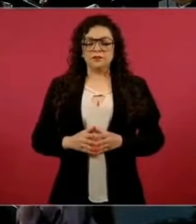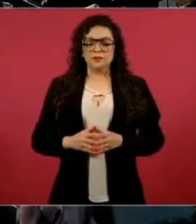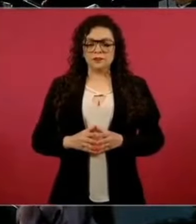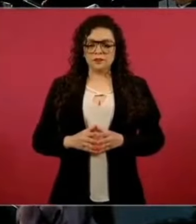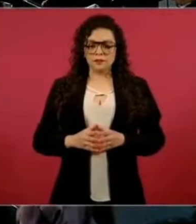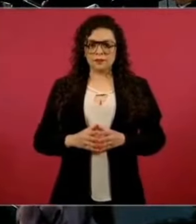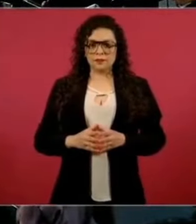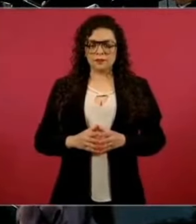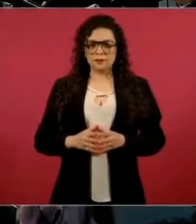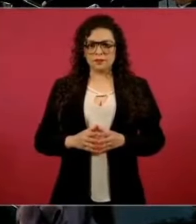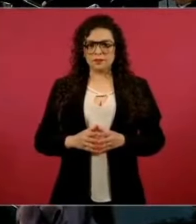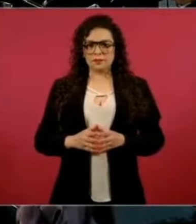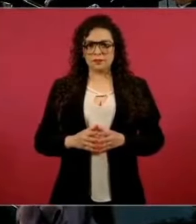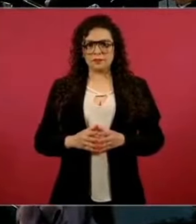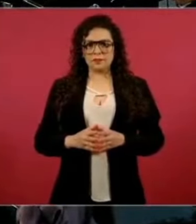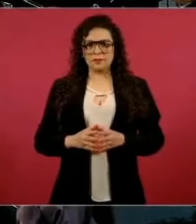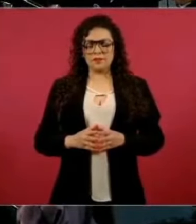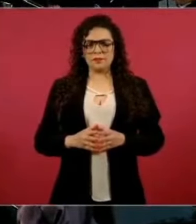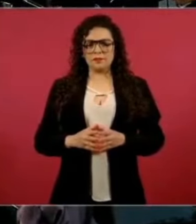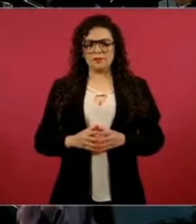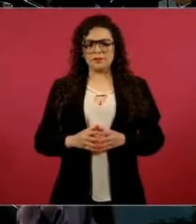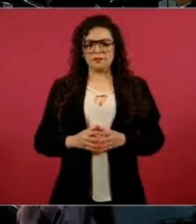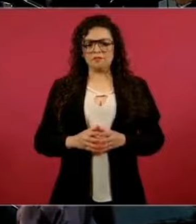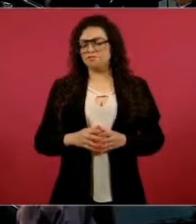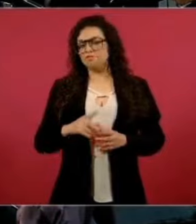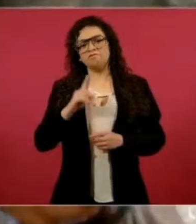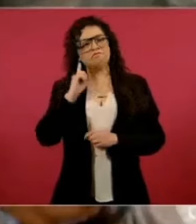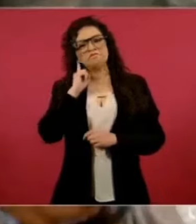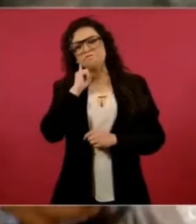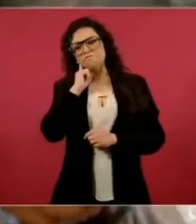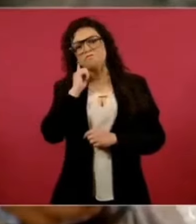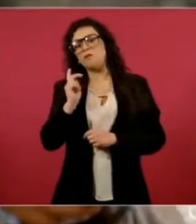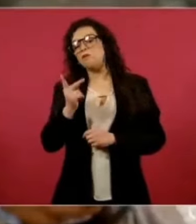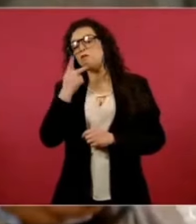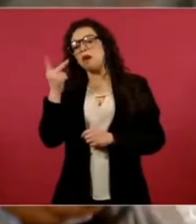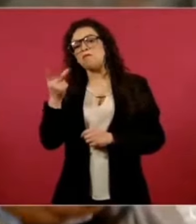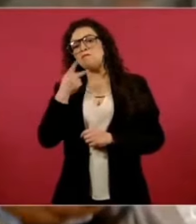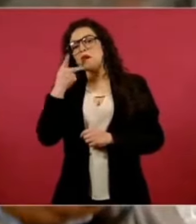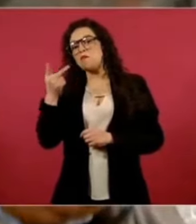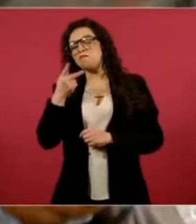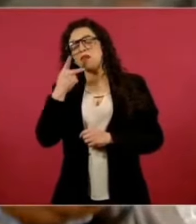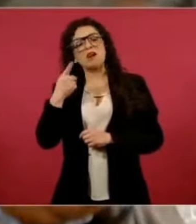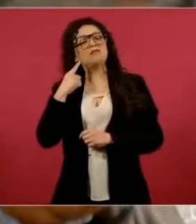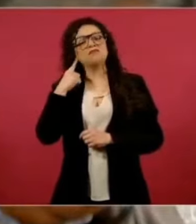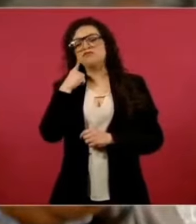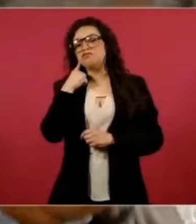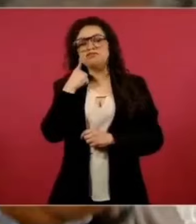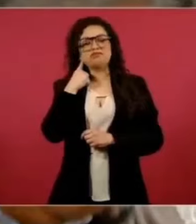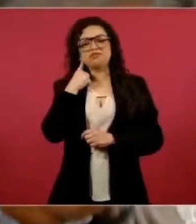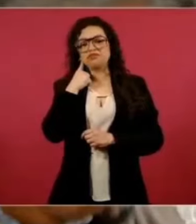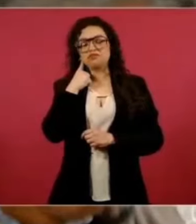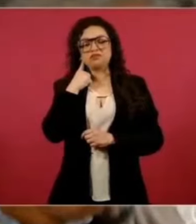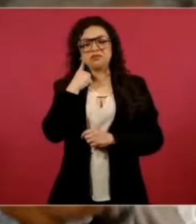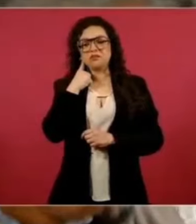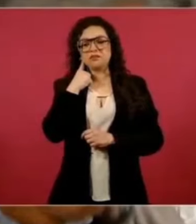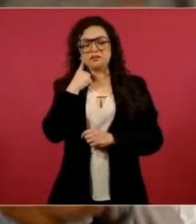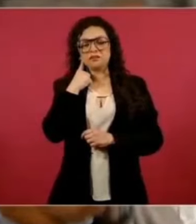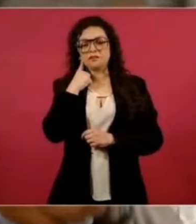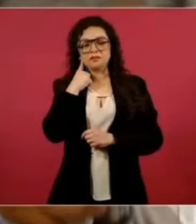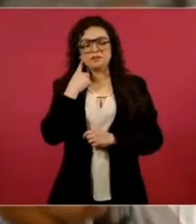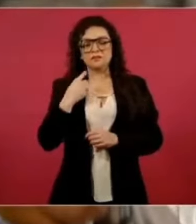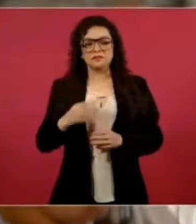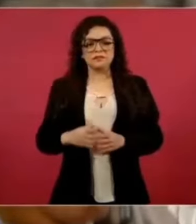los trabajadores sus recursos pero esta situación no se por ejemplo con